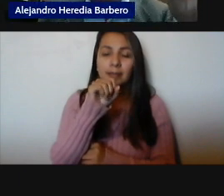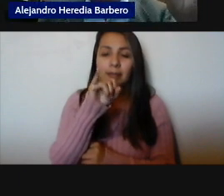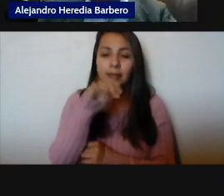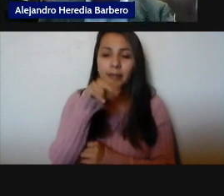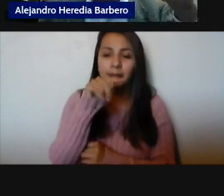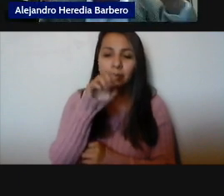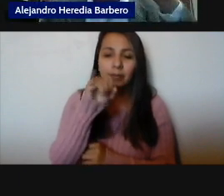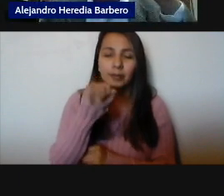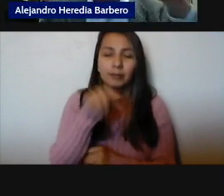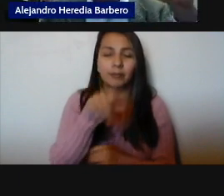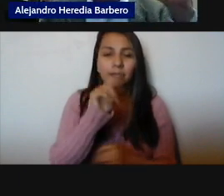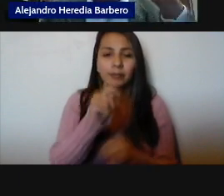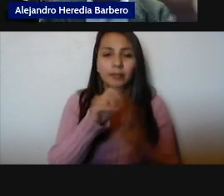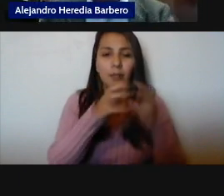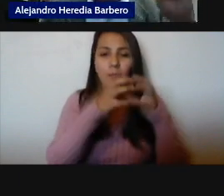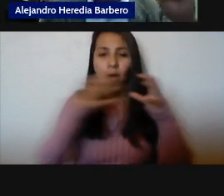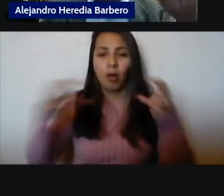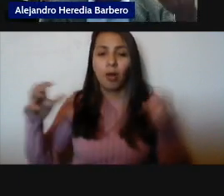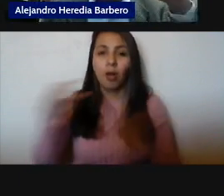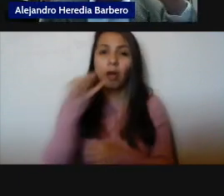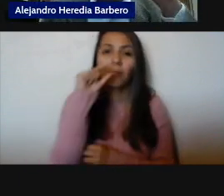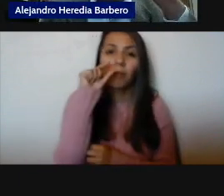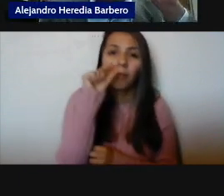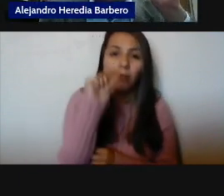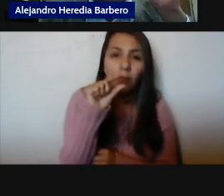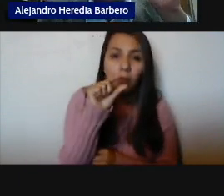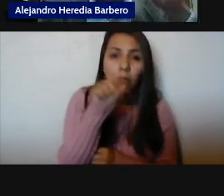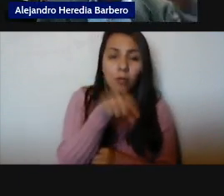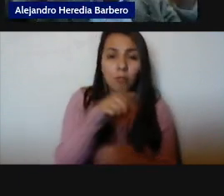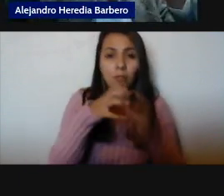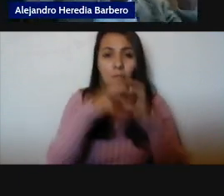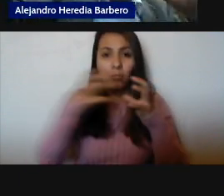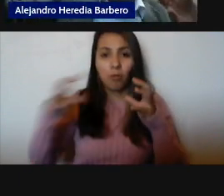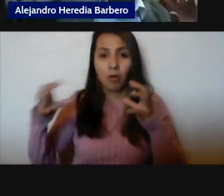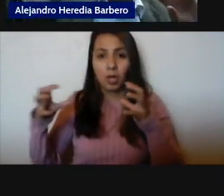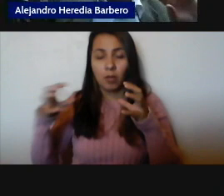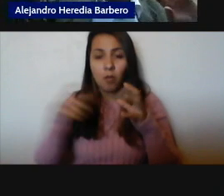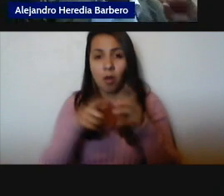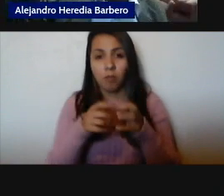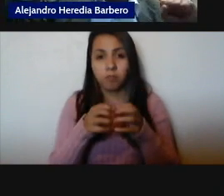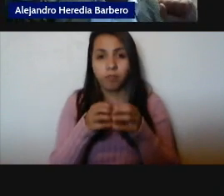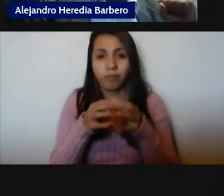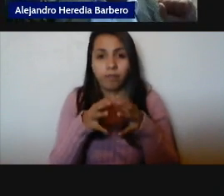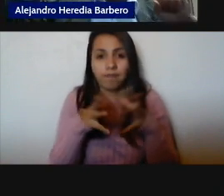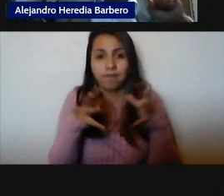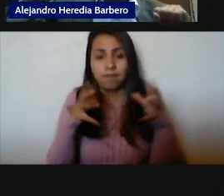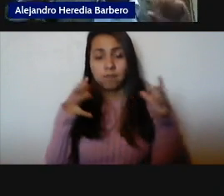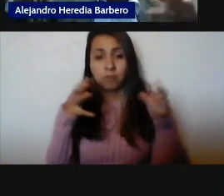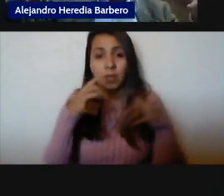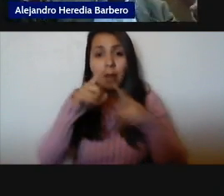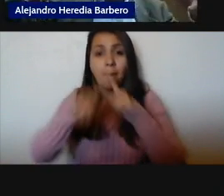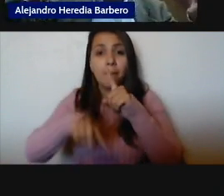la síntesis abiótica del compuesto de bajo peso molecular, el crecimiento de la misma molécula,